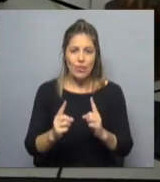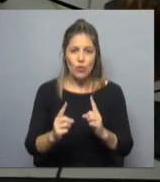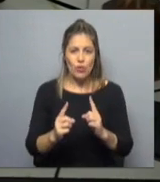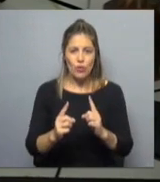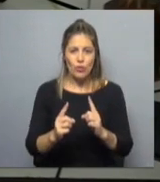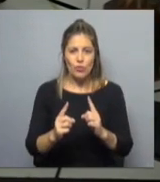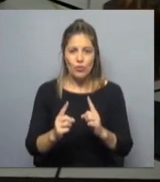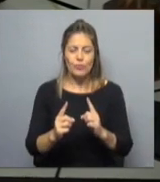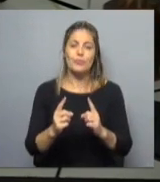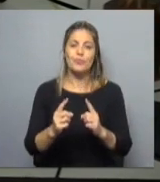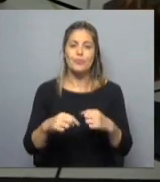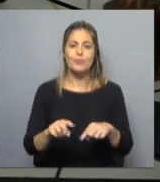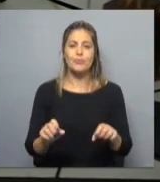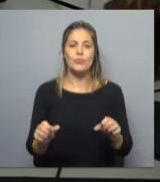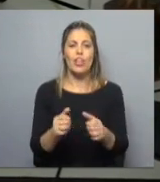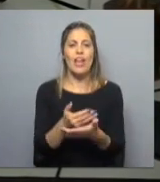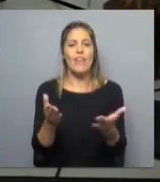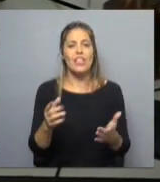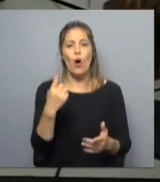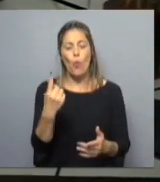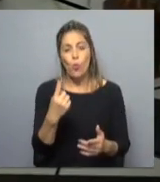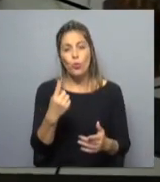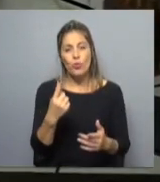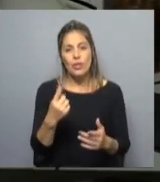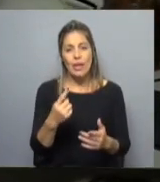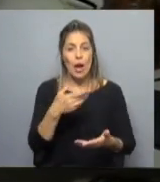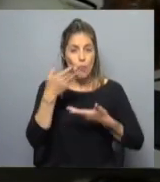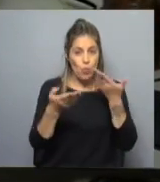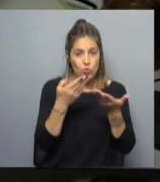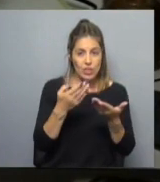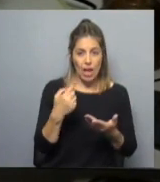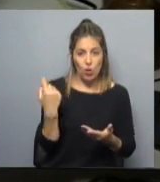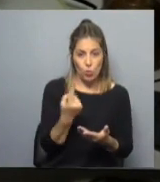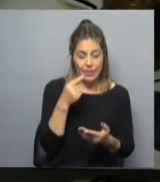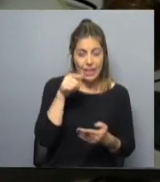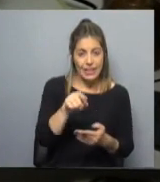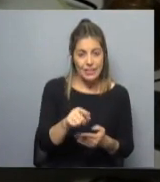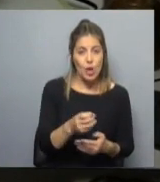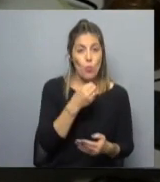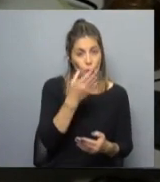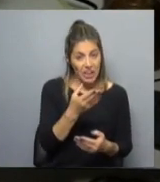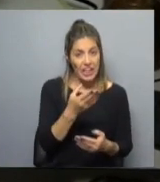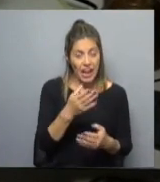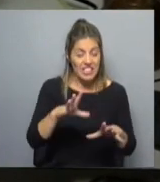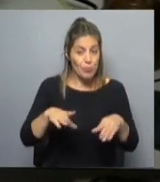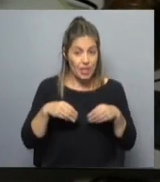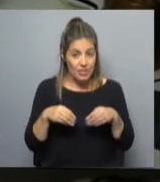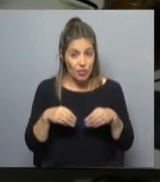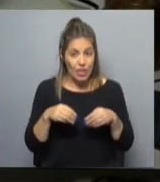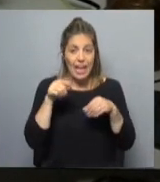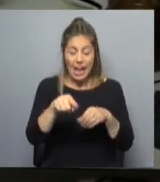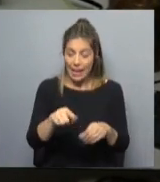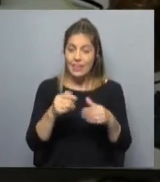llamó América Invertida, en donde había un tema de travesía. Y bueno, ese tema tuvo muy buena recepción y entonces de